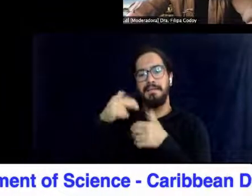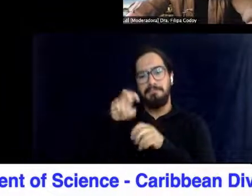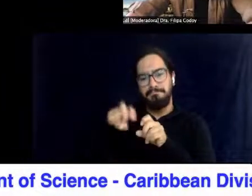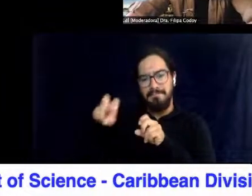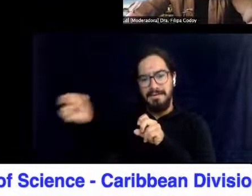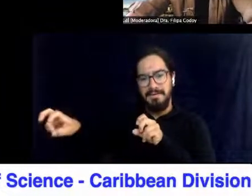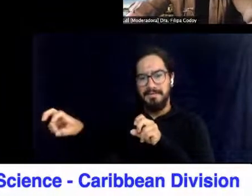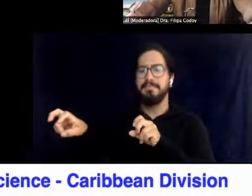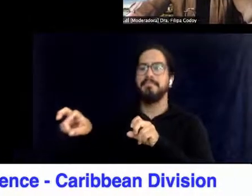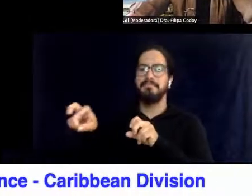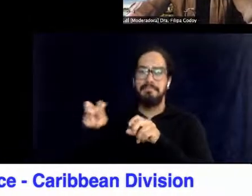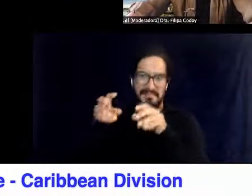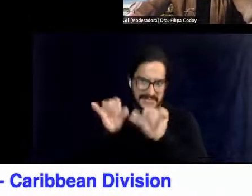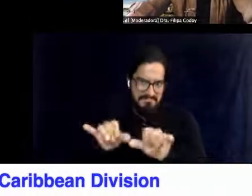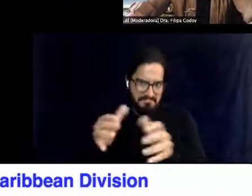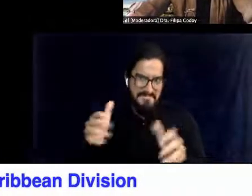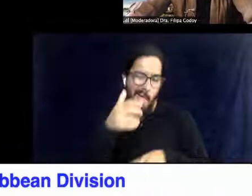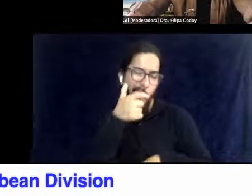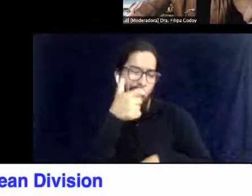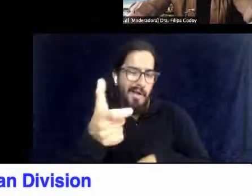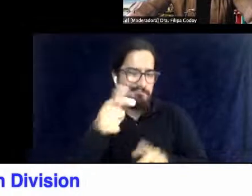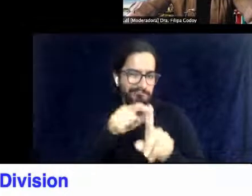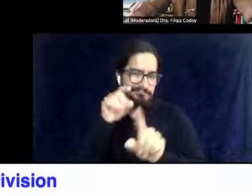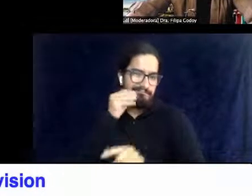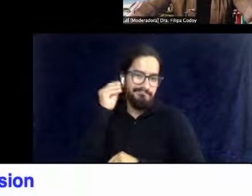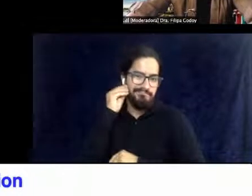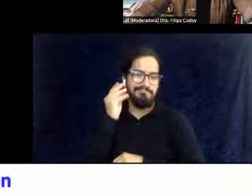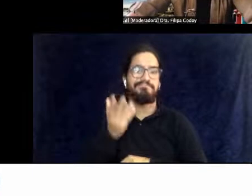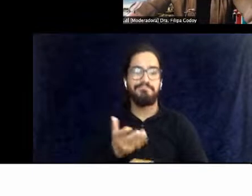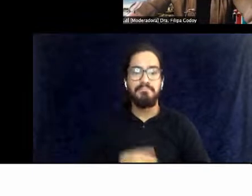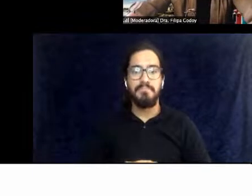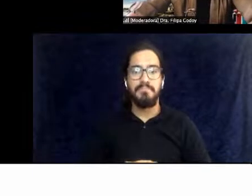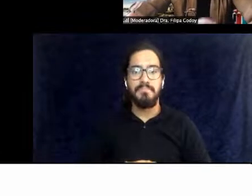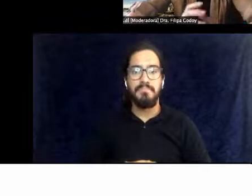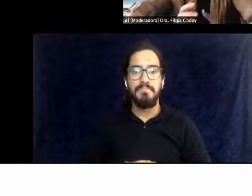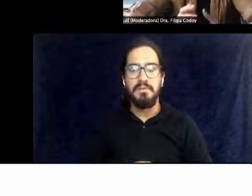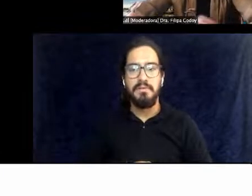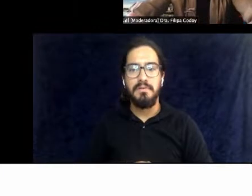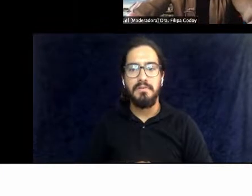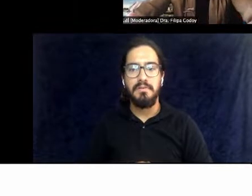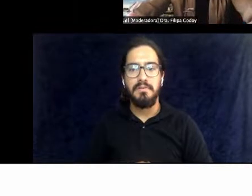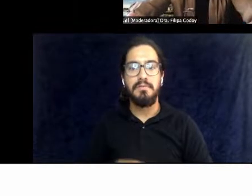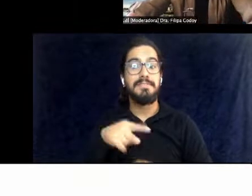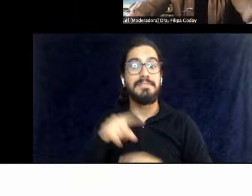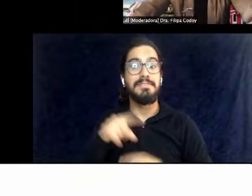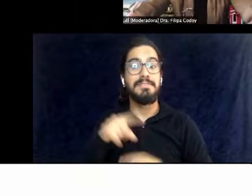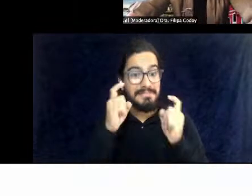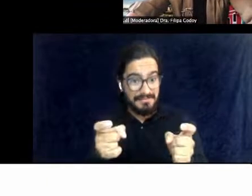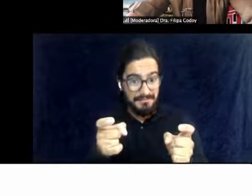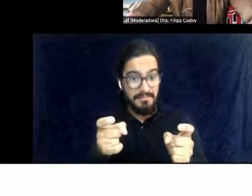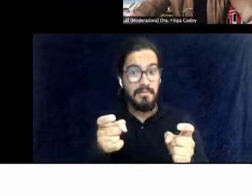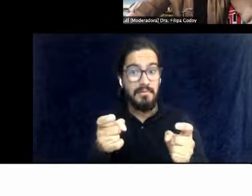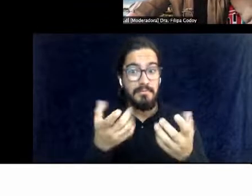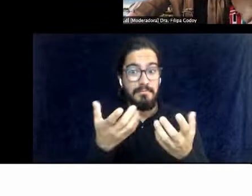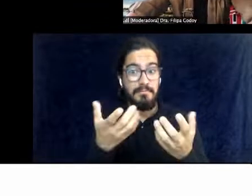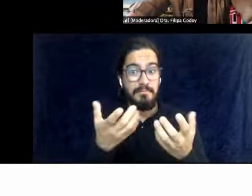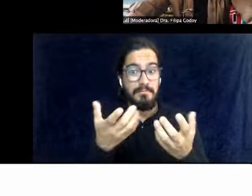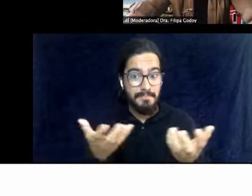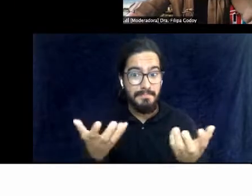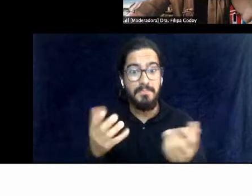casas, que a modo de gift les dejamos un